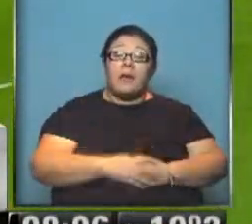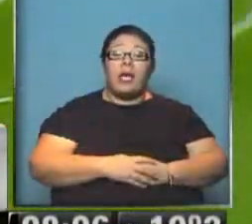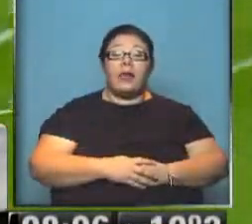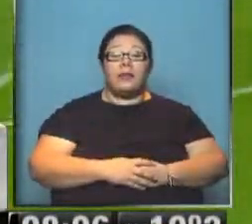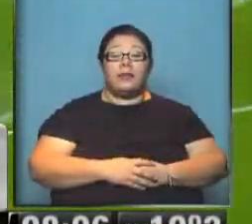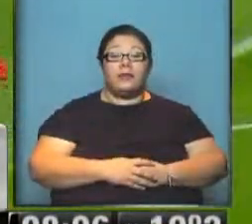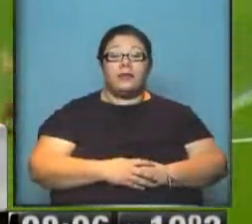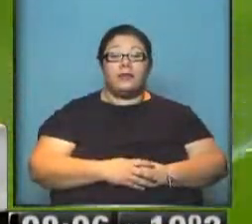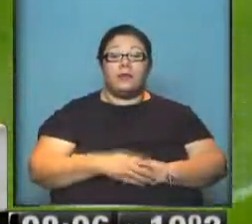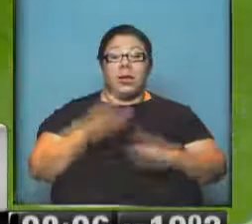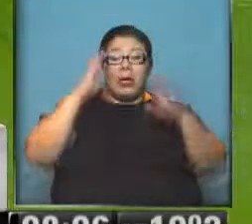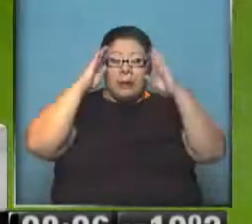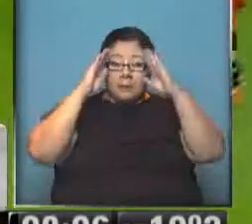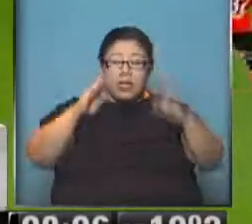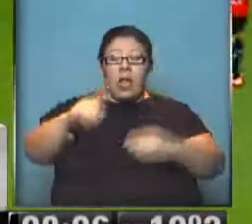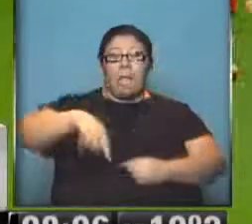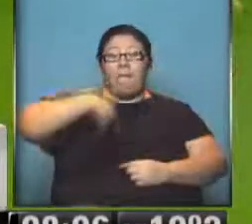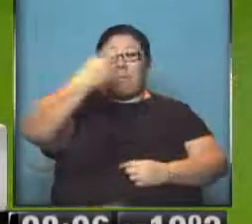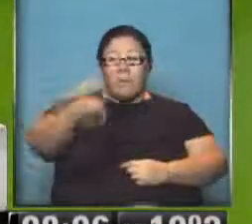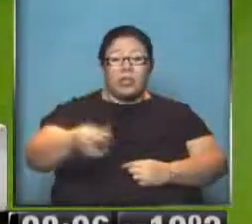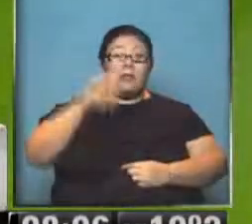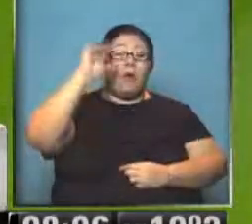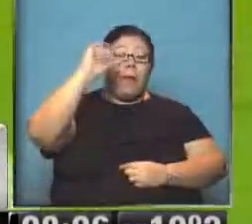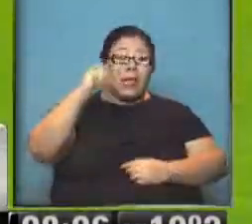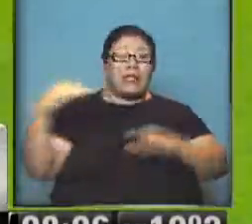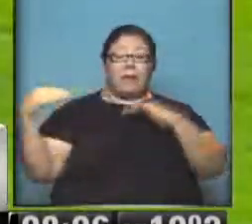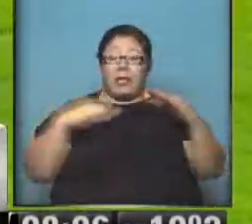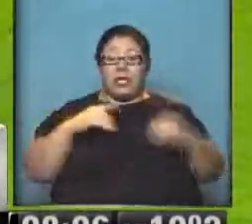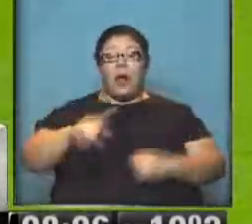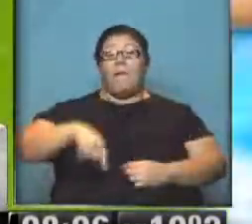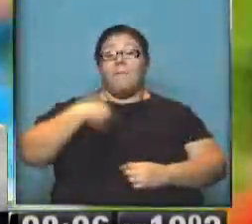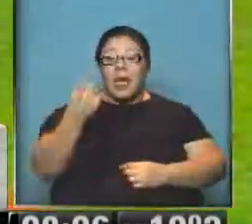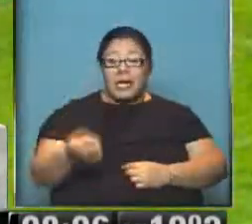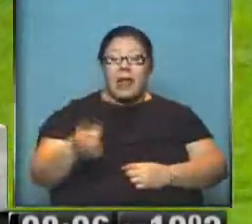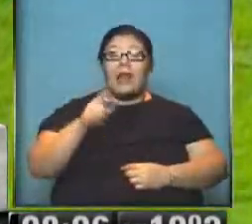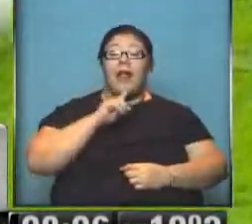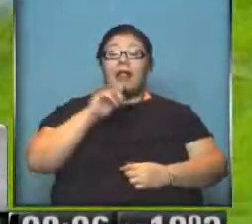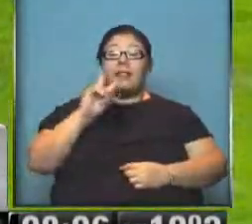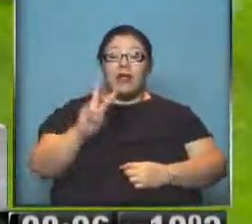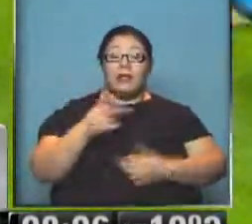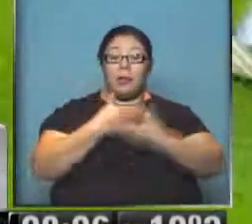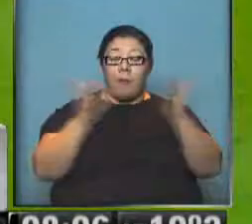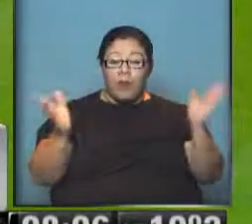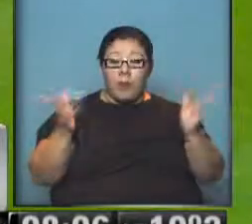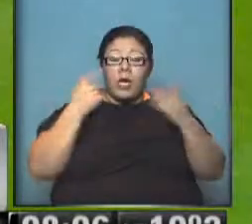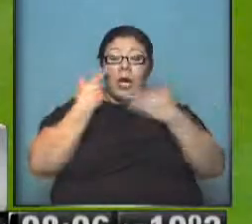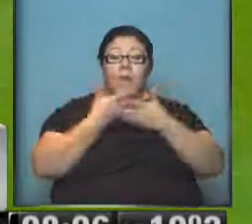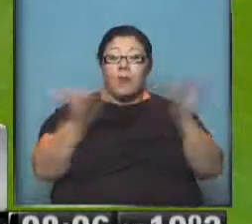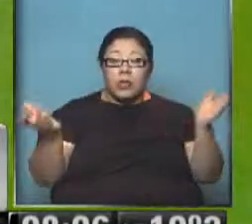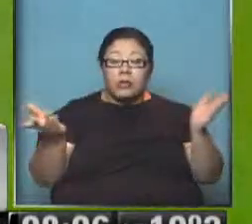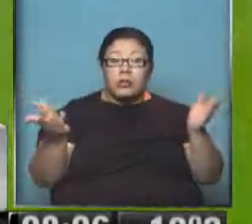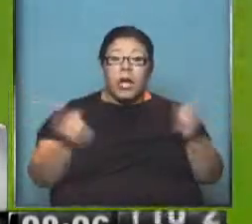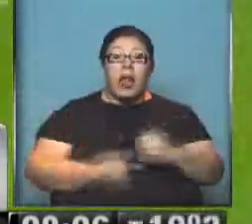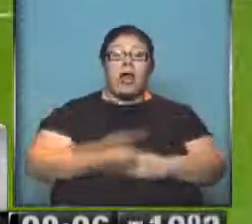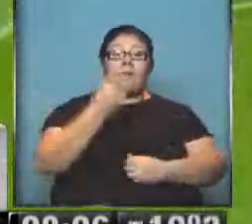pensando en el partido del próximo martes, que mañana se va a poder ver por la pantalla de la televisión pública, por el partido de ida a la